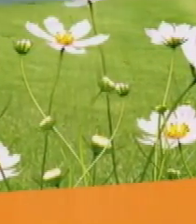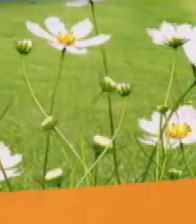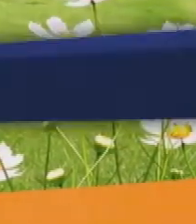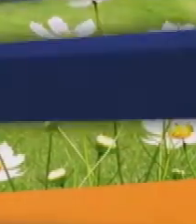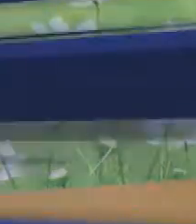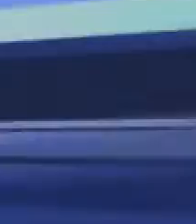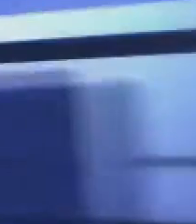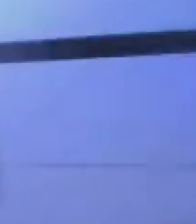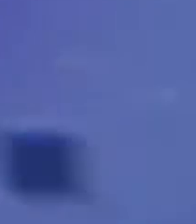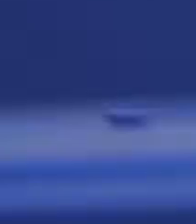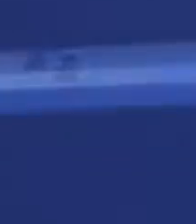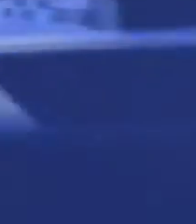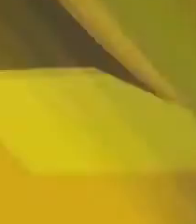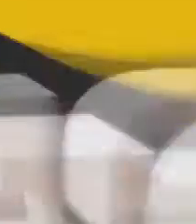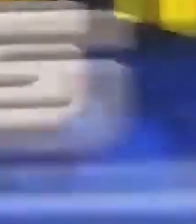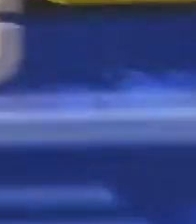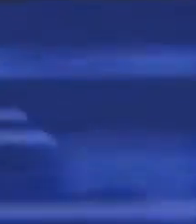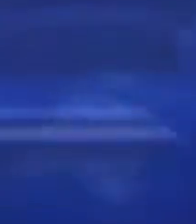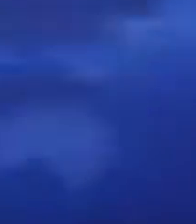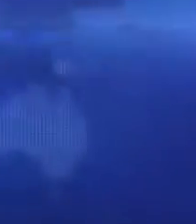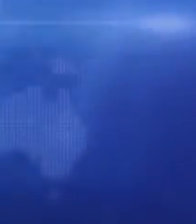ver.